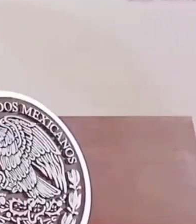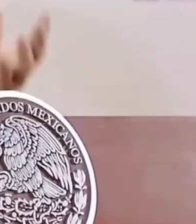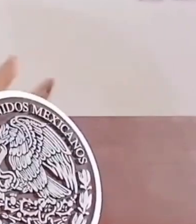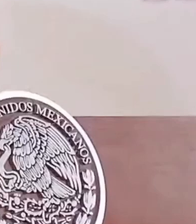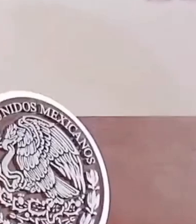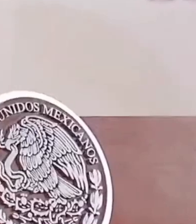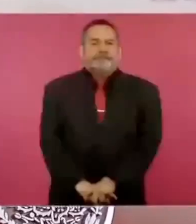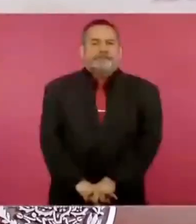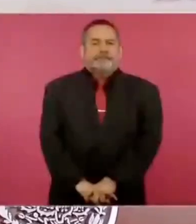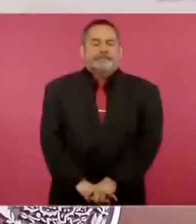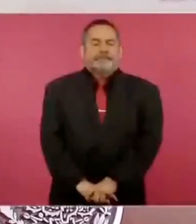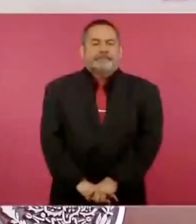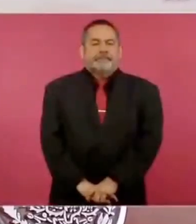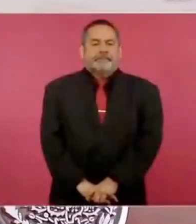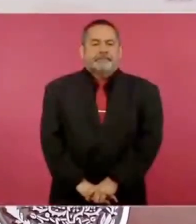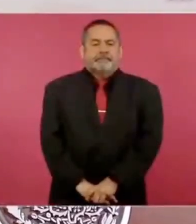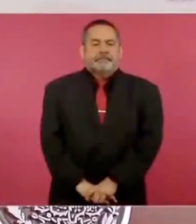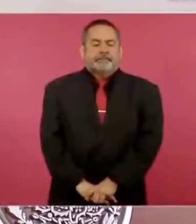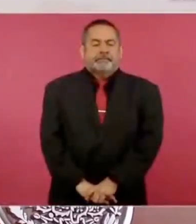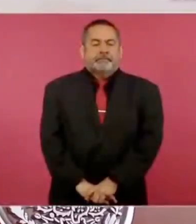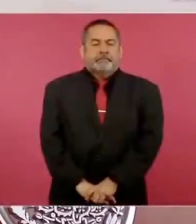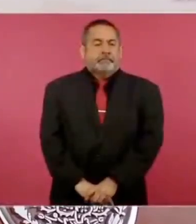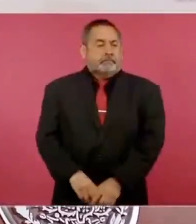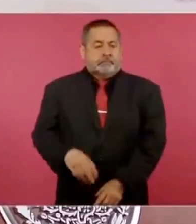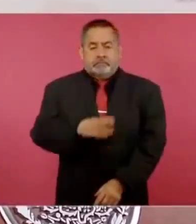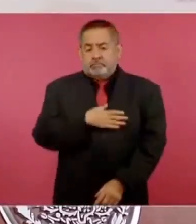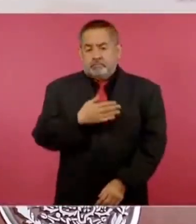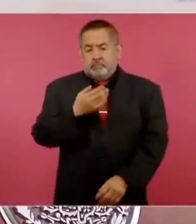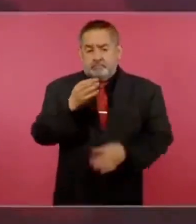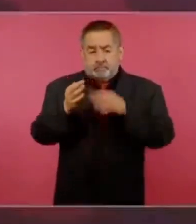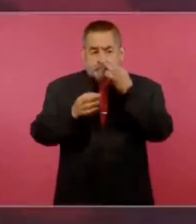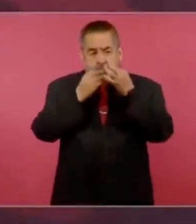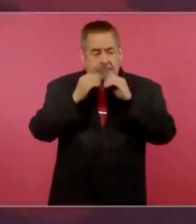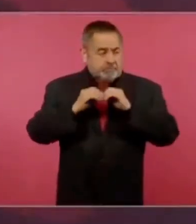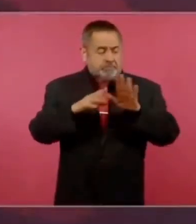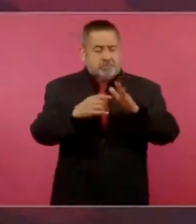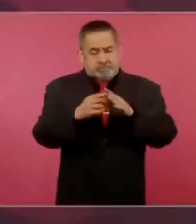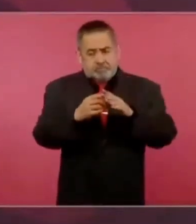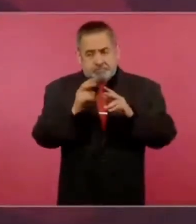porque pues van a conocerse, a saberse cosas